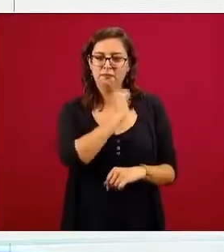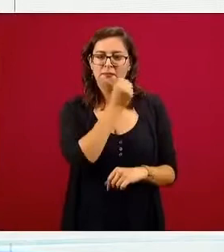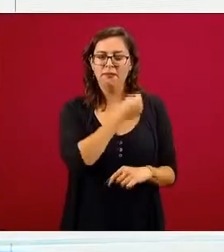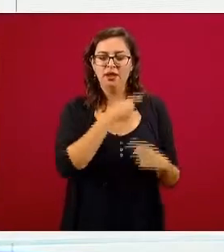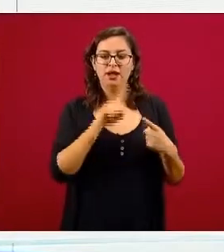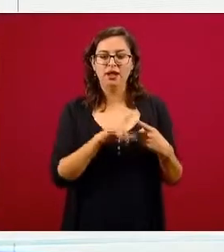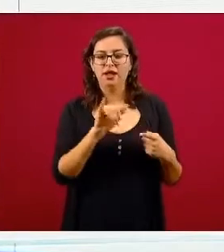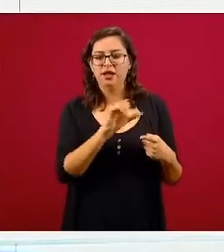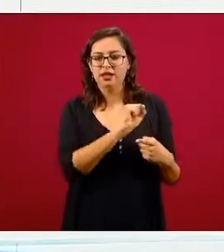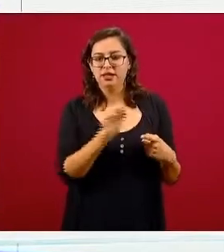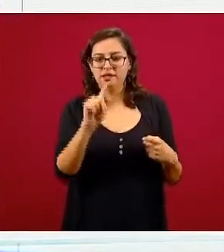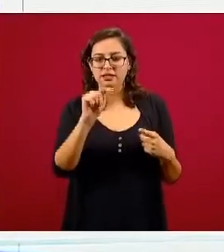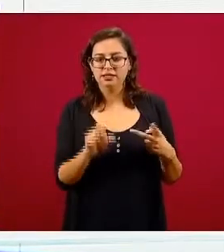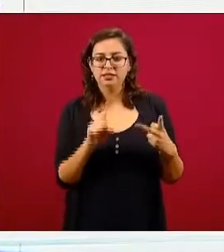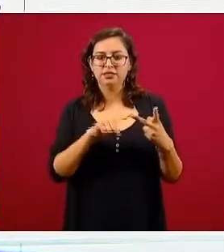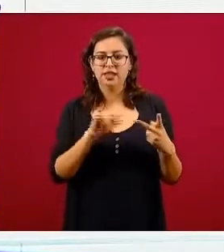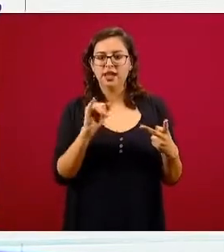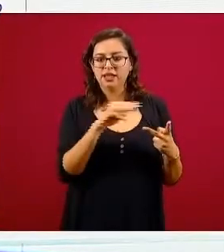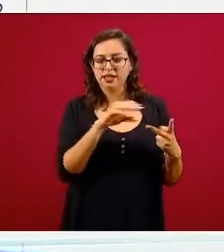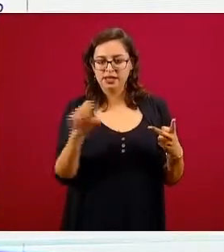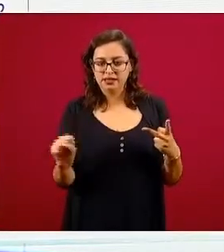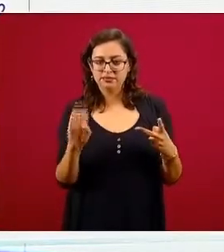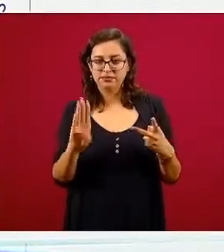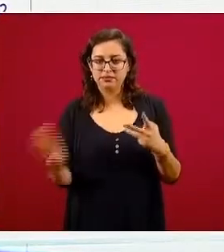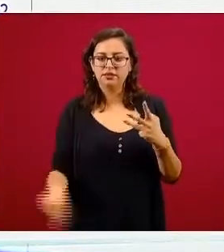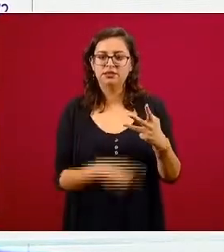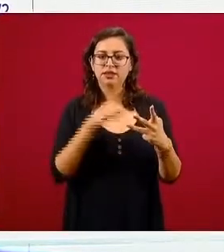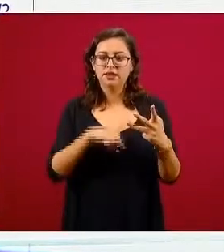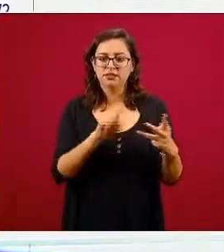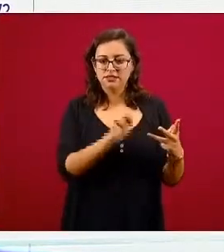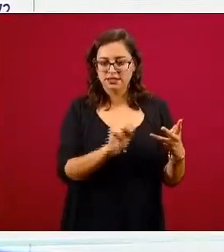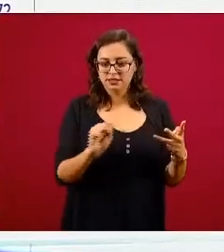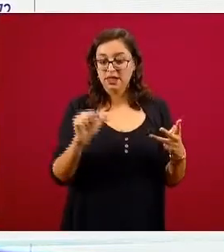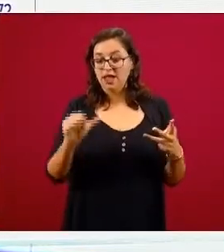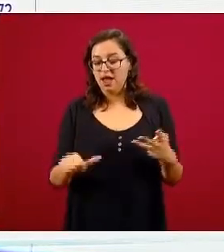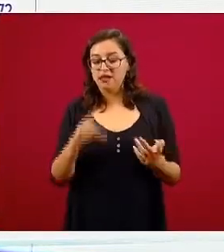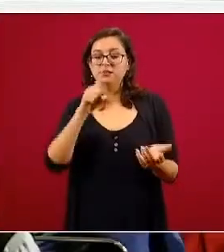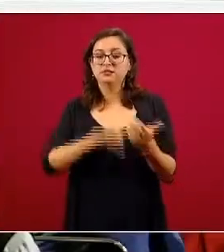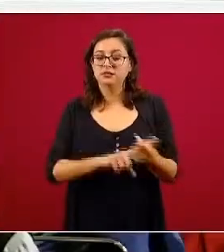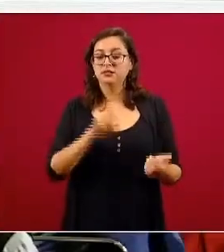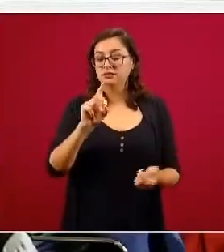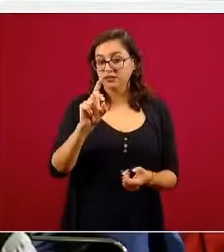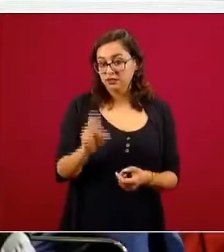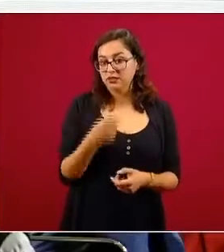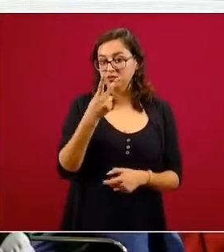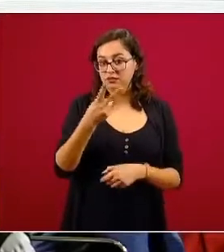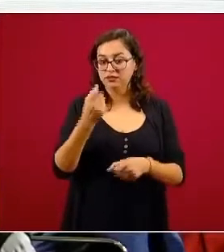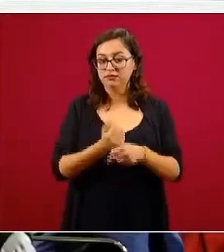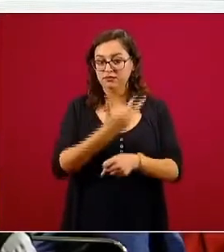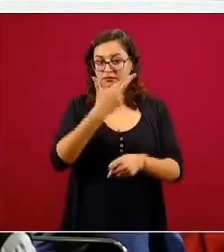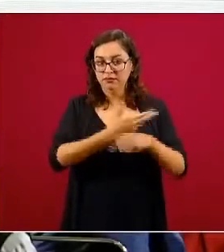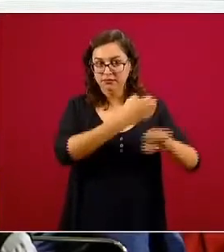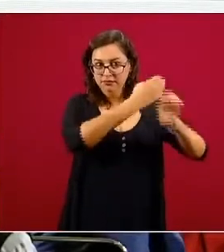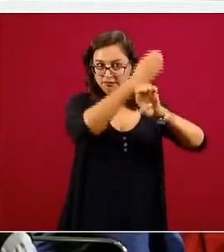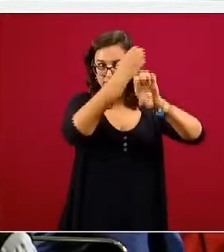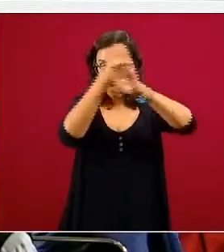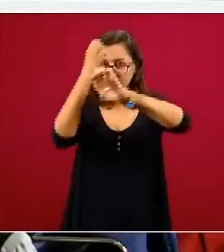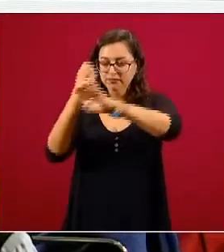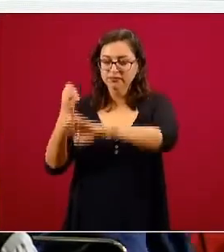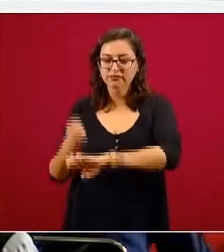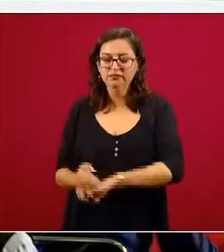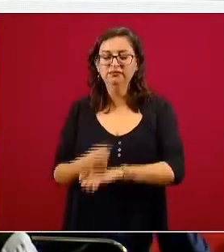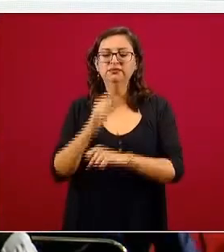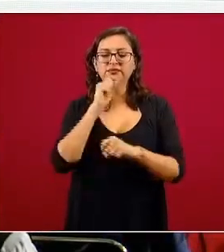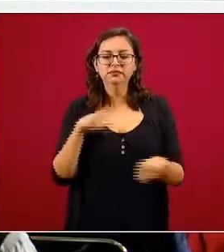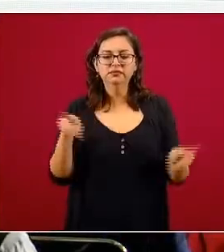el ISSSTE, el IMSS ordinario, el IMSS Bienestar, las secretarías de salud, aquí se incluyen las 32 secretarías estatales de salud y